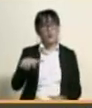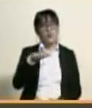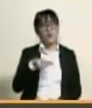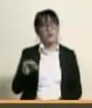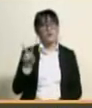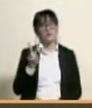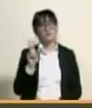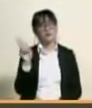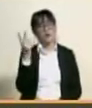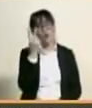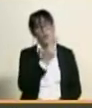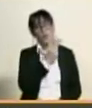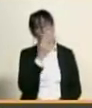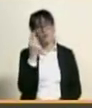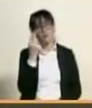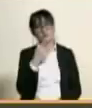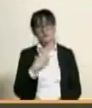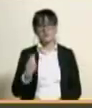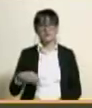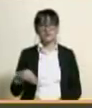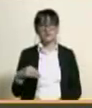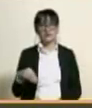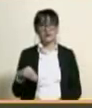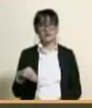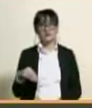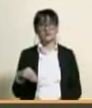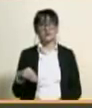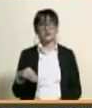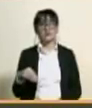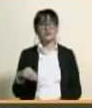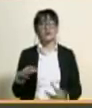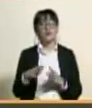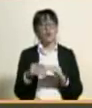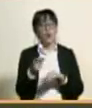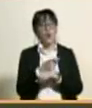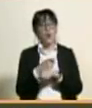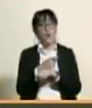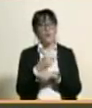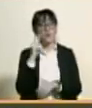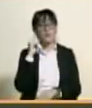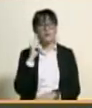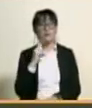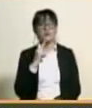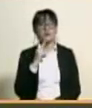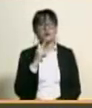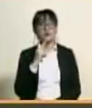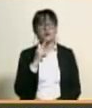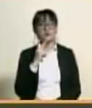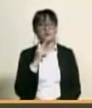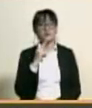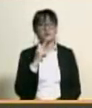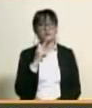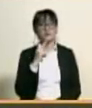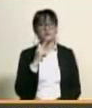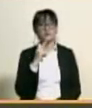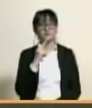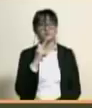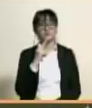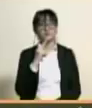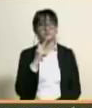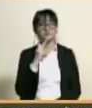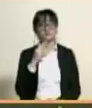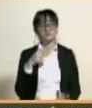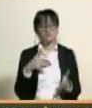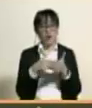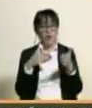venezolano el compromiso del presidente de la República y de todo el gobierno bolivariano para enfrentar a estas